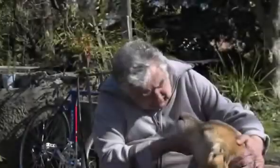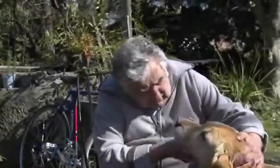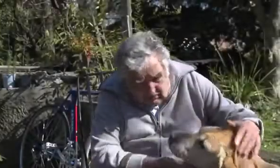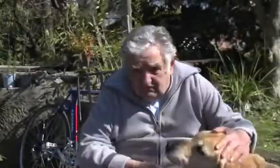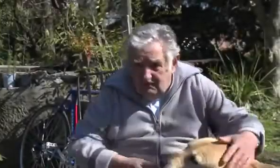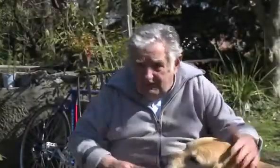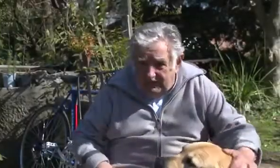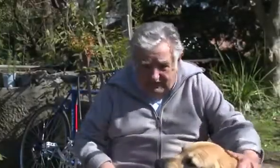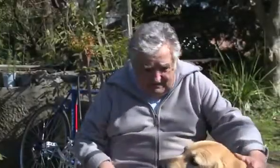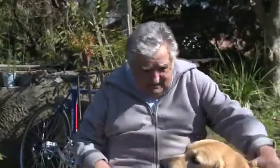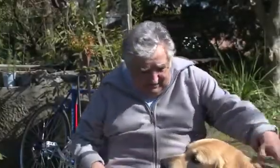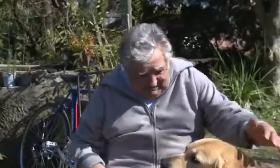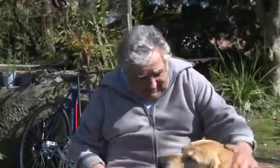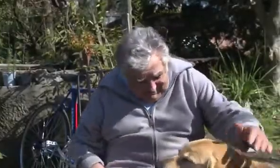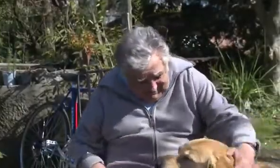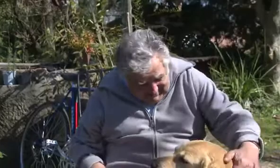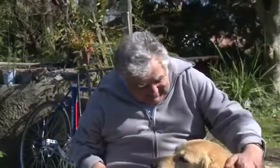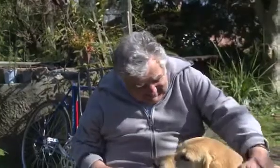¿Y este quién es? ¿Quién es este?